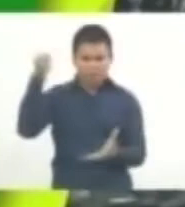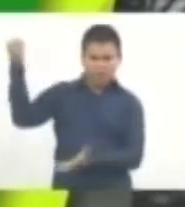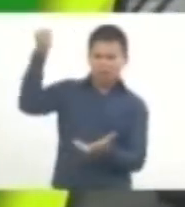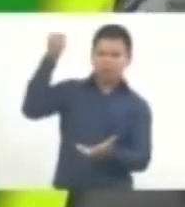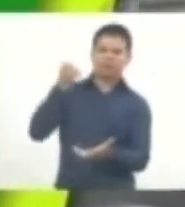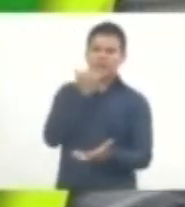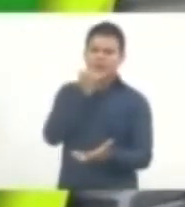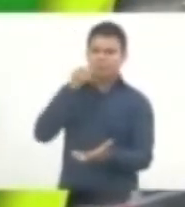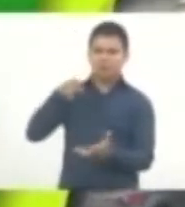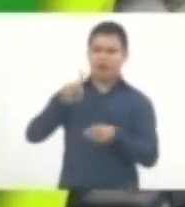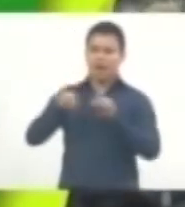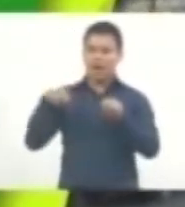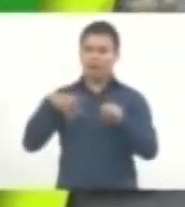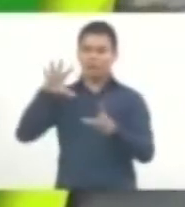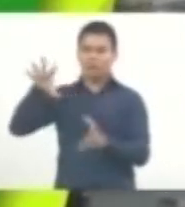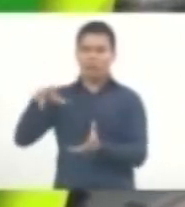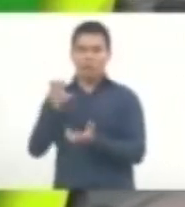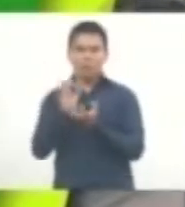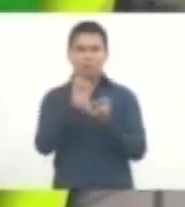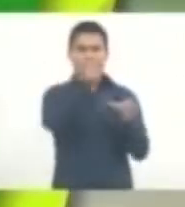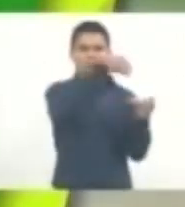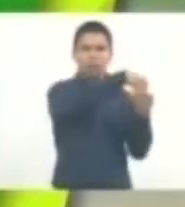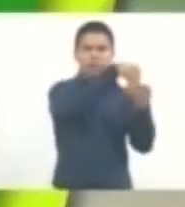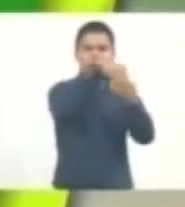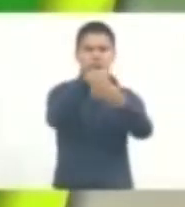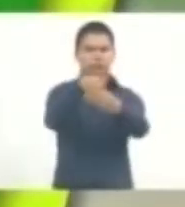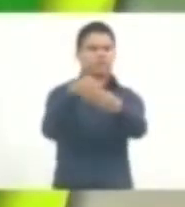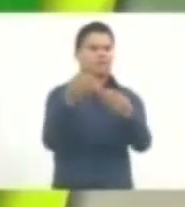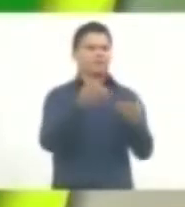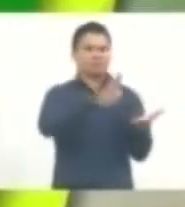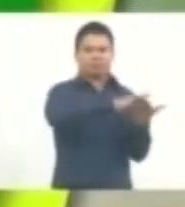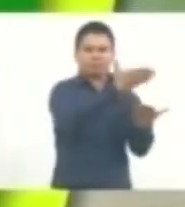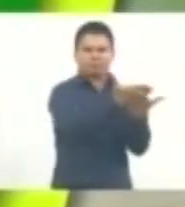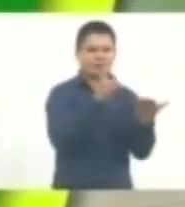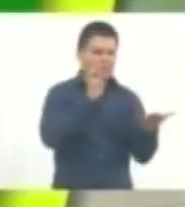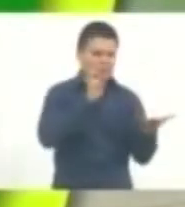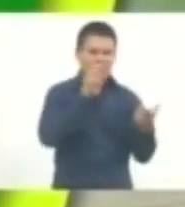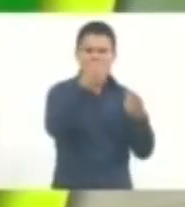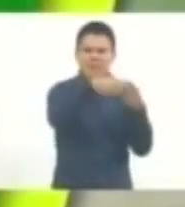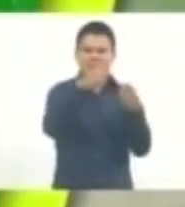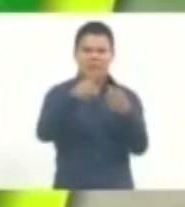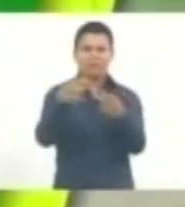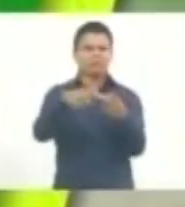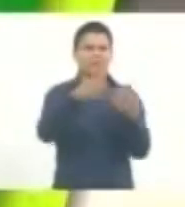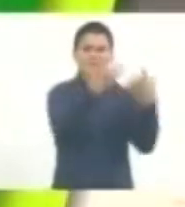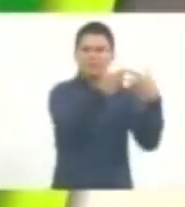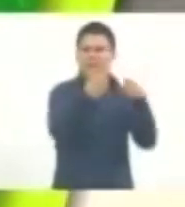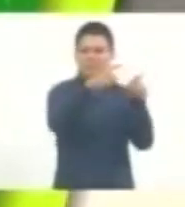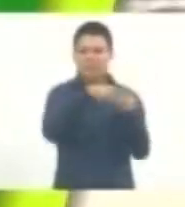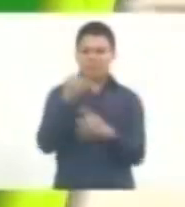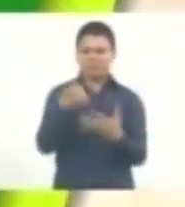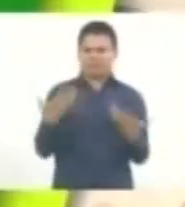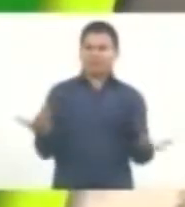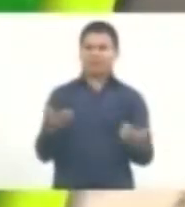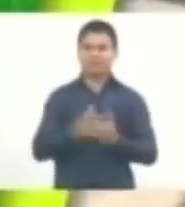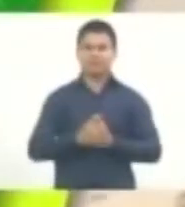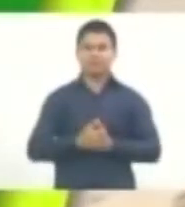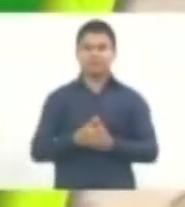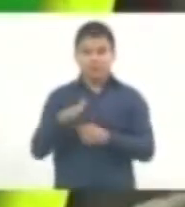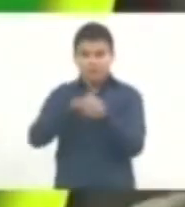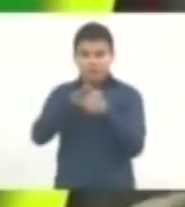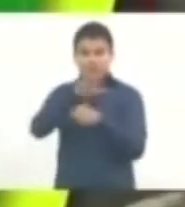fueron invertidos en asaderos y en spa. Normalidad académica en la institución educativa del barrio La